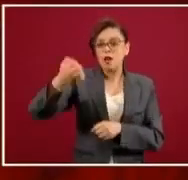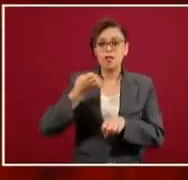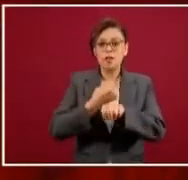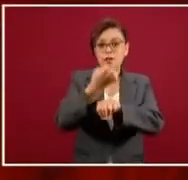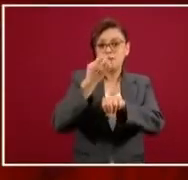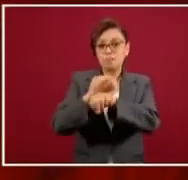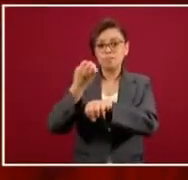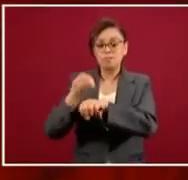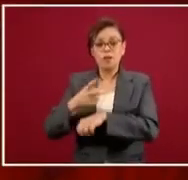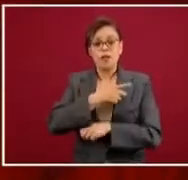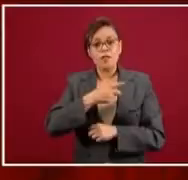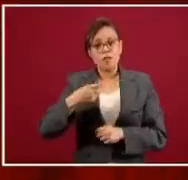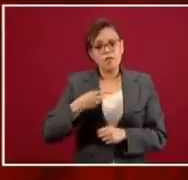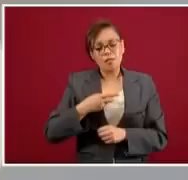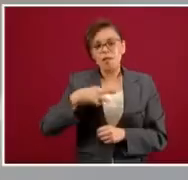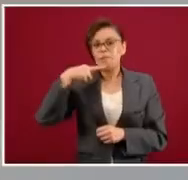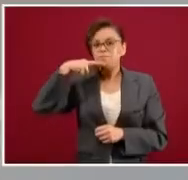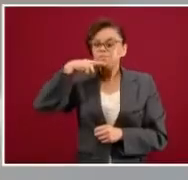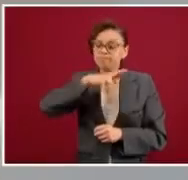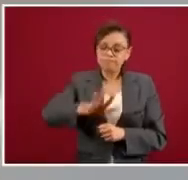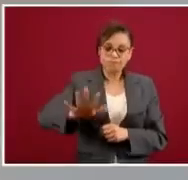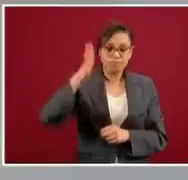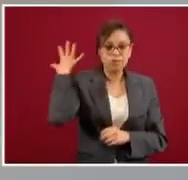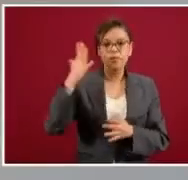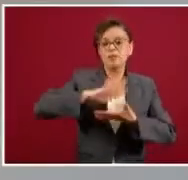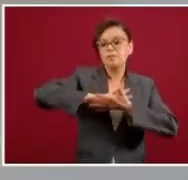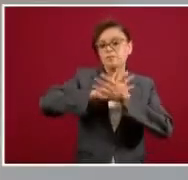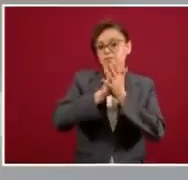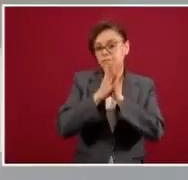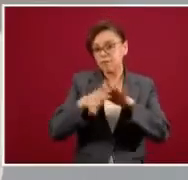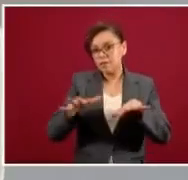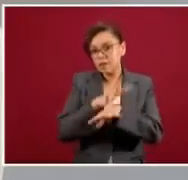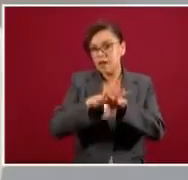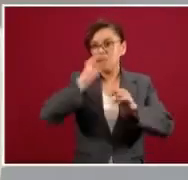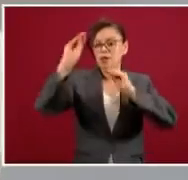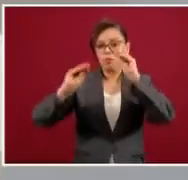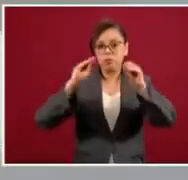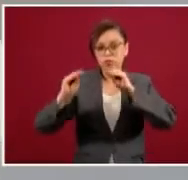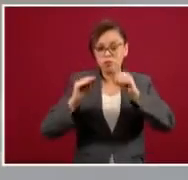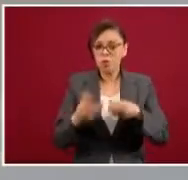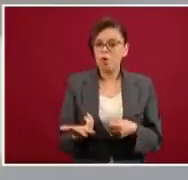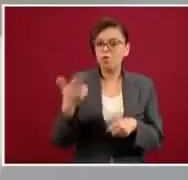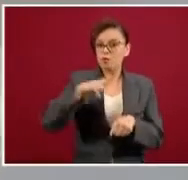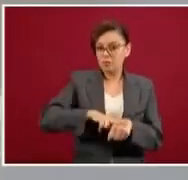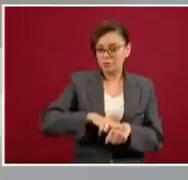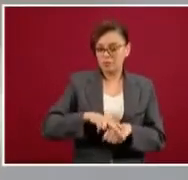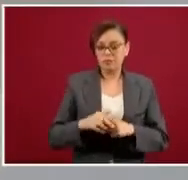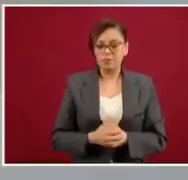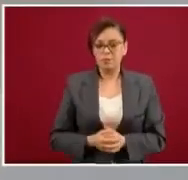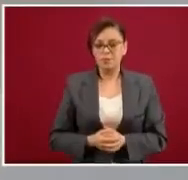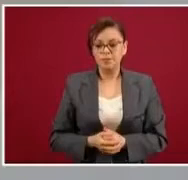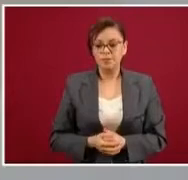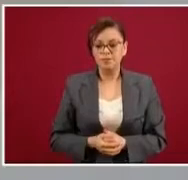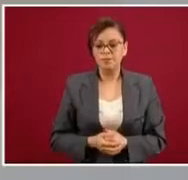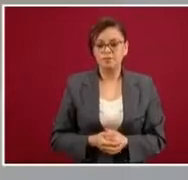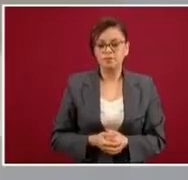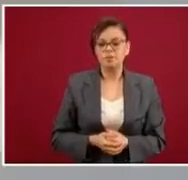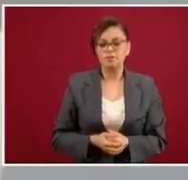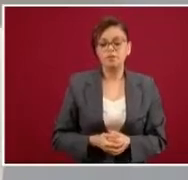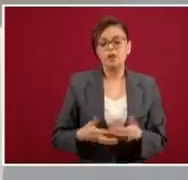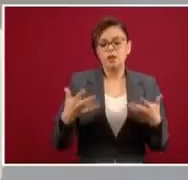manera inmediata a la reconversión de sus hospitales. Entonces, ha habido avances en distinta